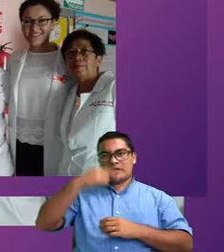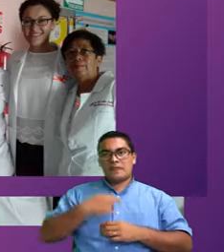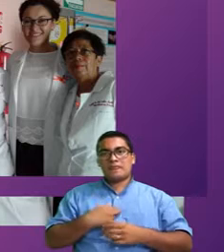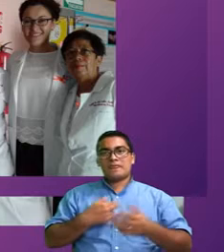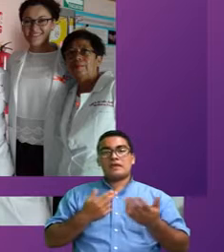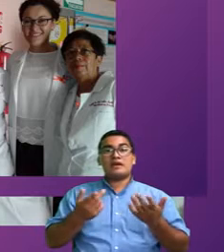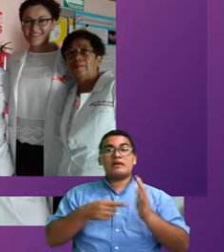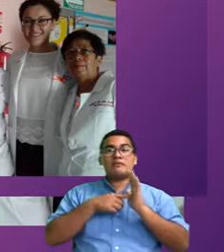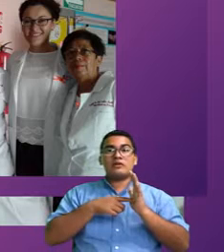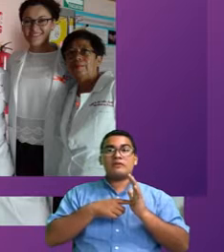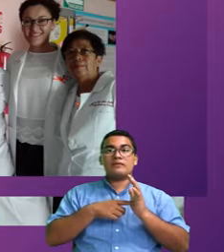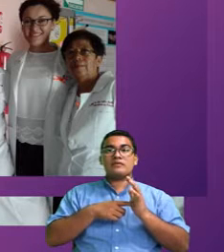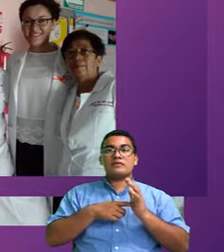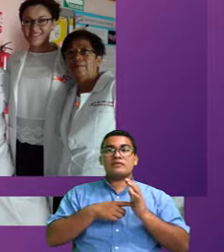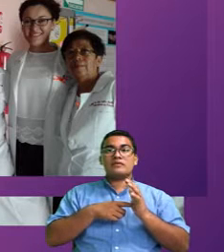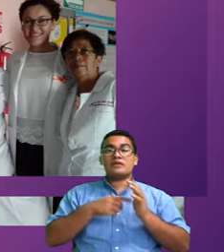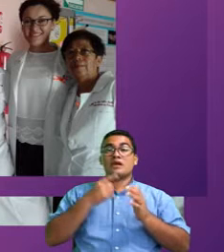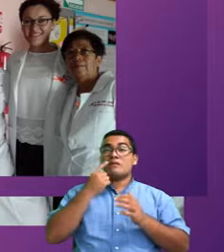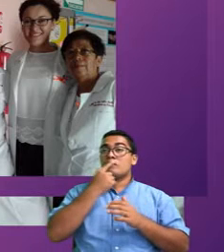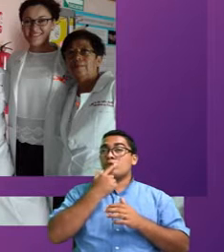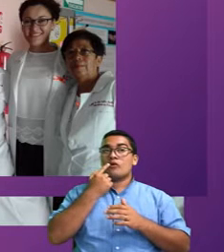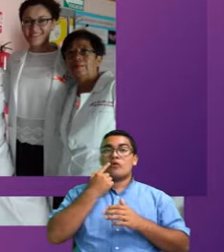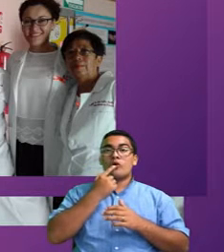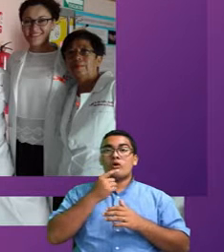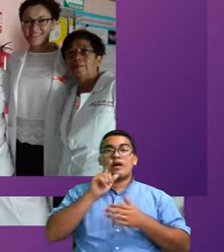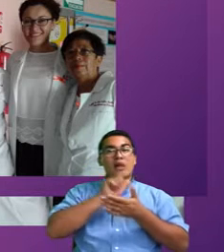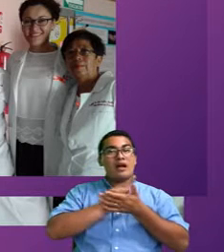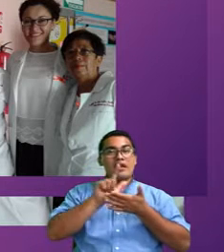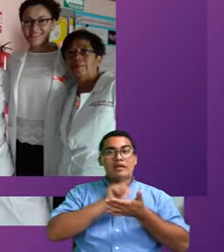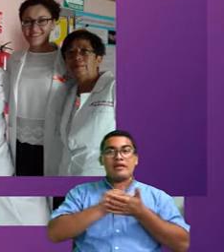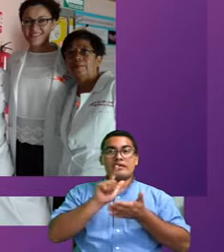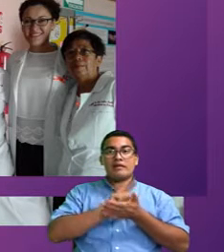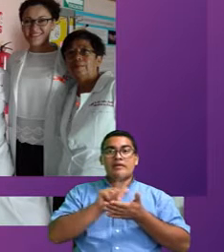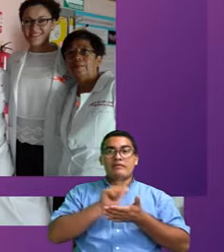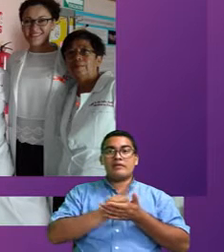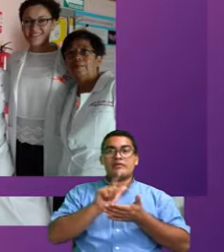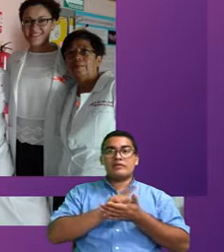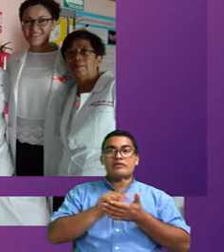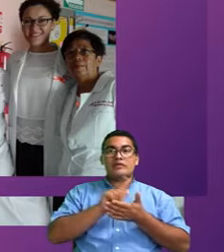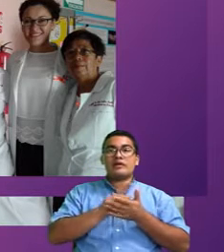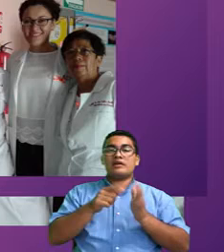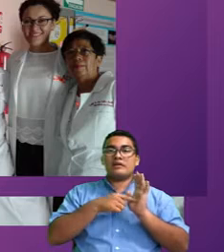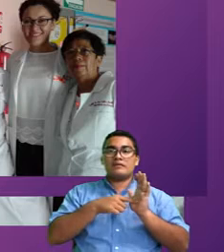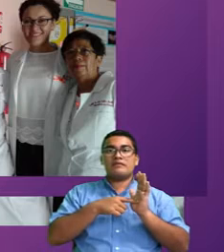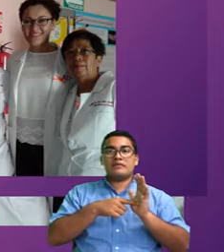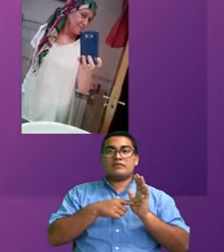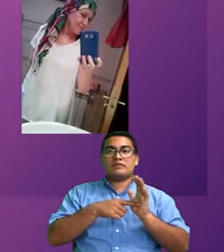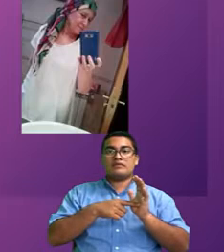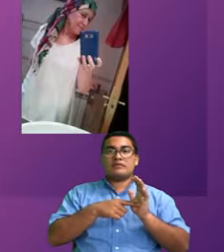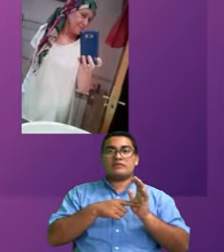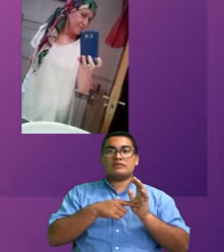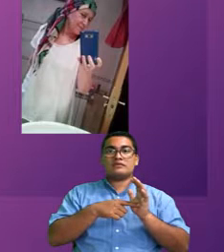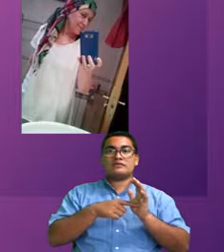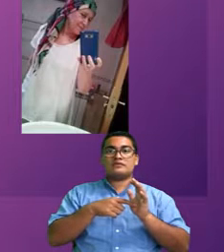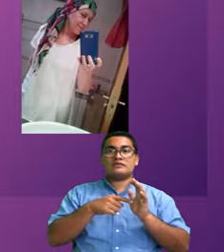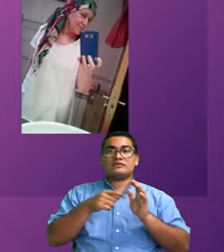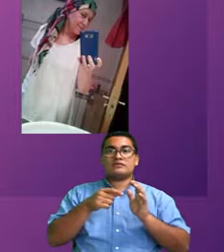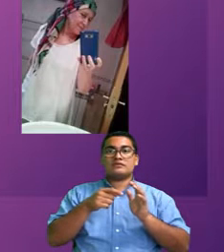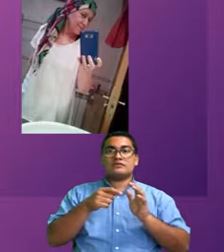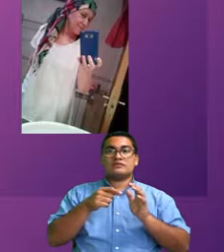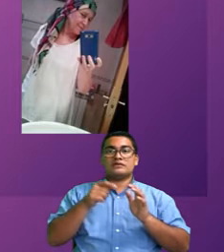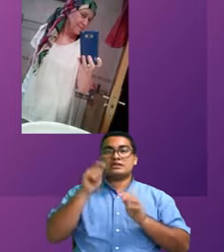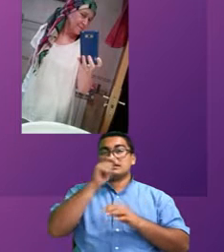lavado de la boca, ¿verdad? Ajá. El cuidado de la boca que tienen que usar cuando están en quimioterapia, tienen que usar cepillos de dientes de